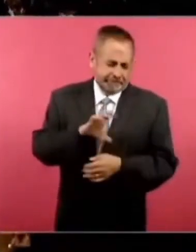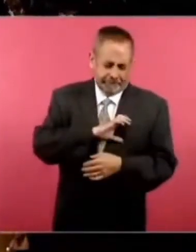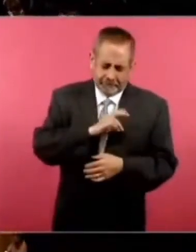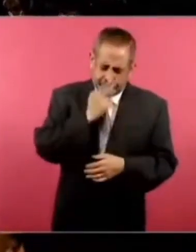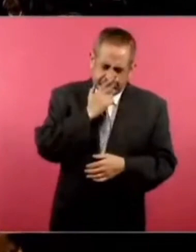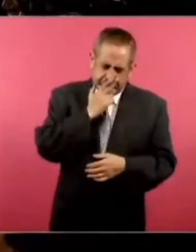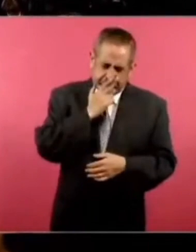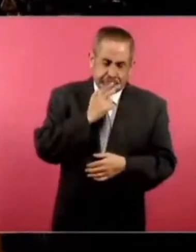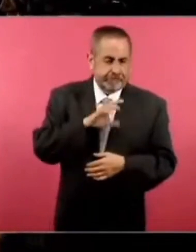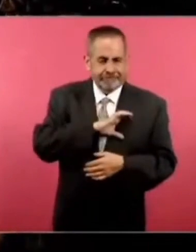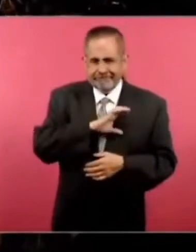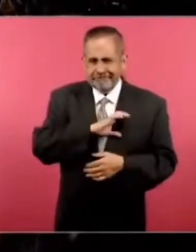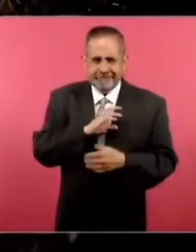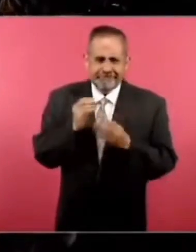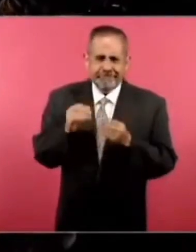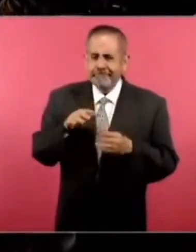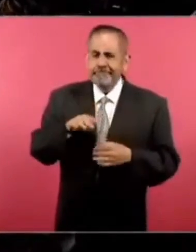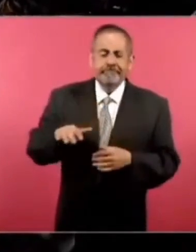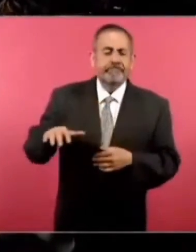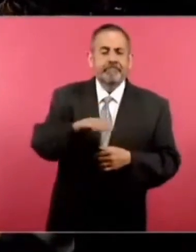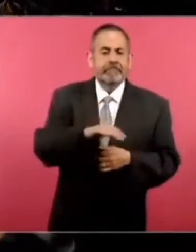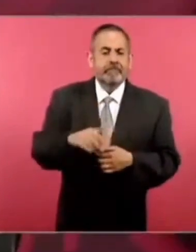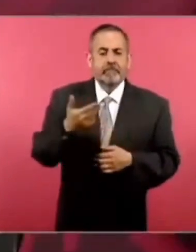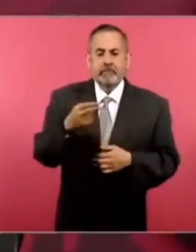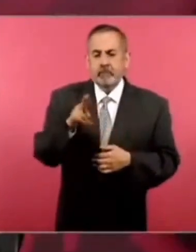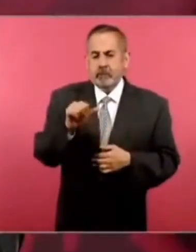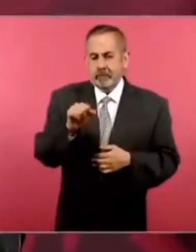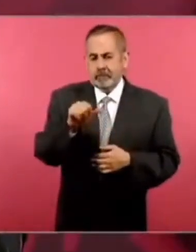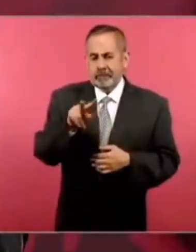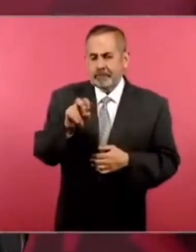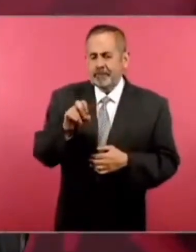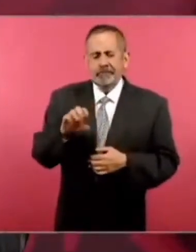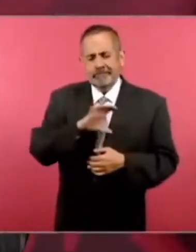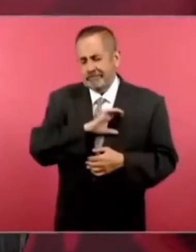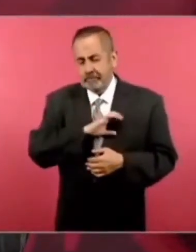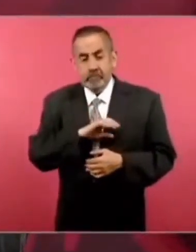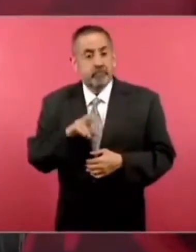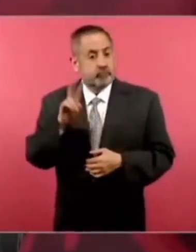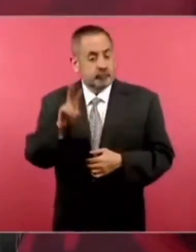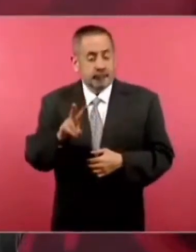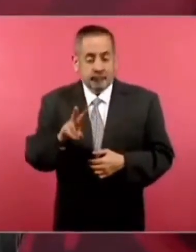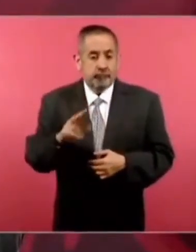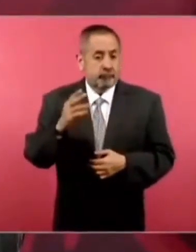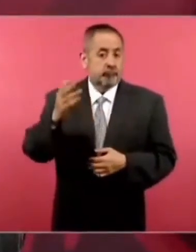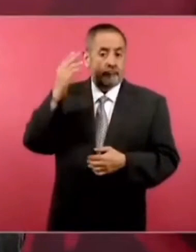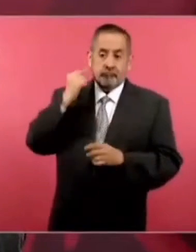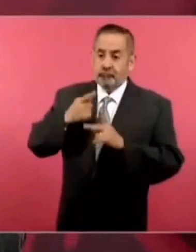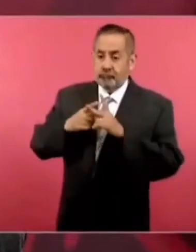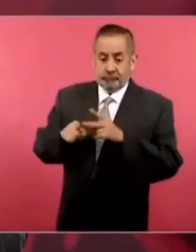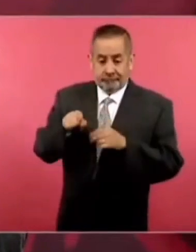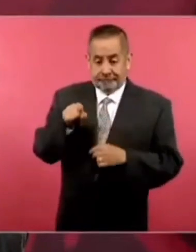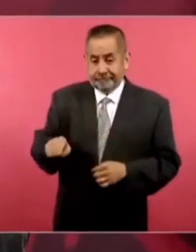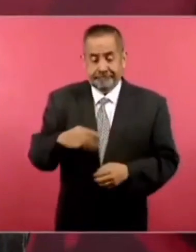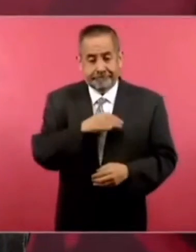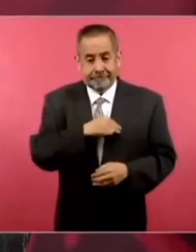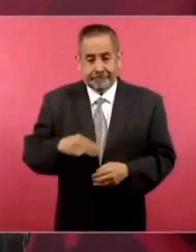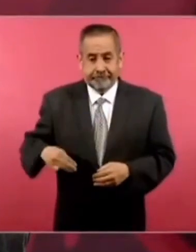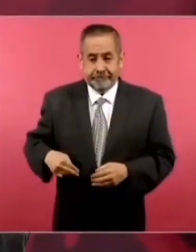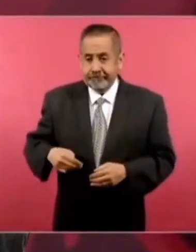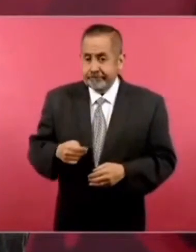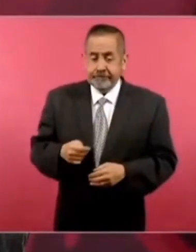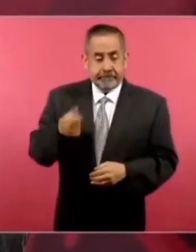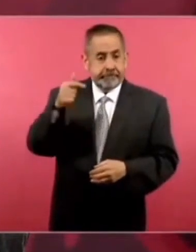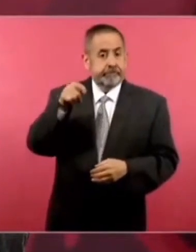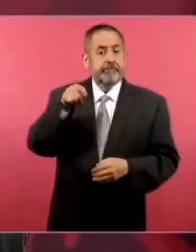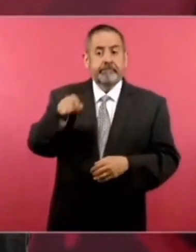a los de Guasave, cómo no. Cuando empezamos fue el municipio que